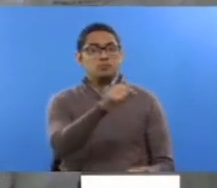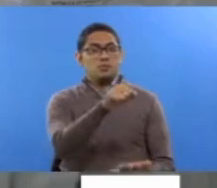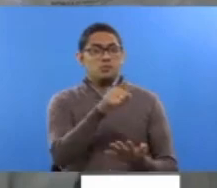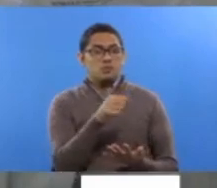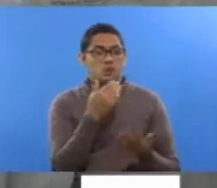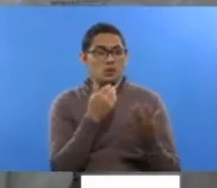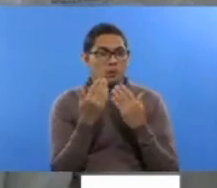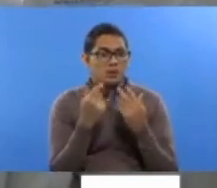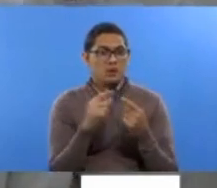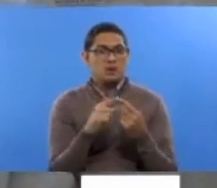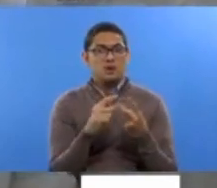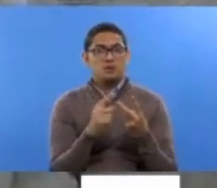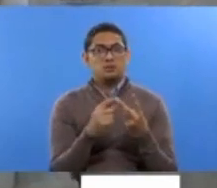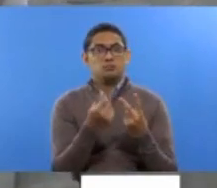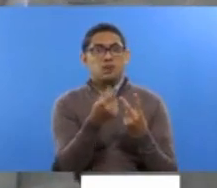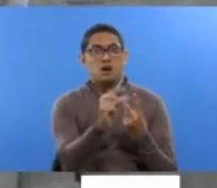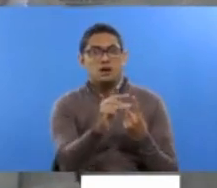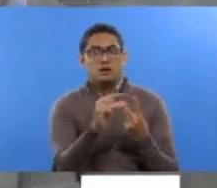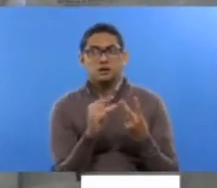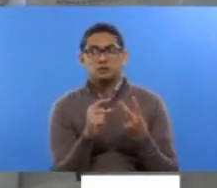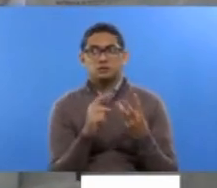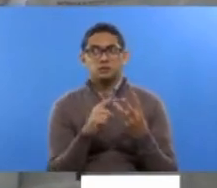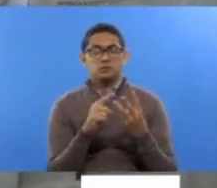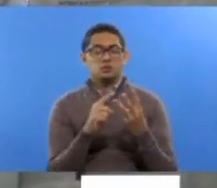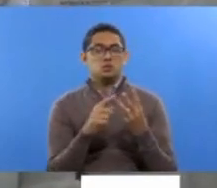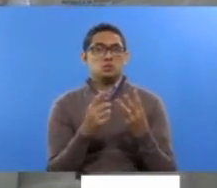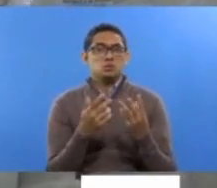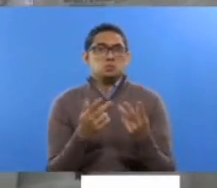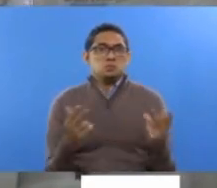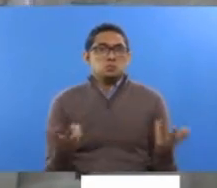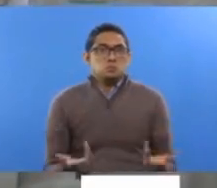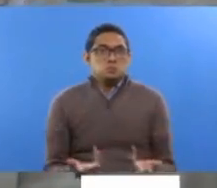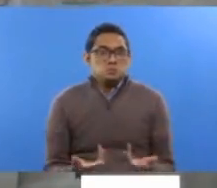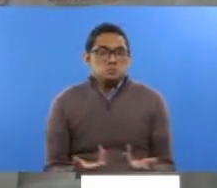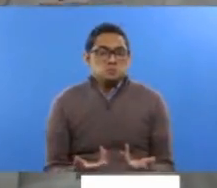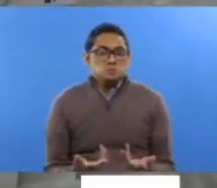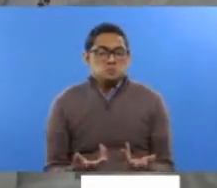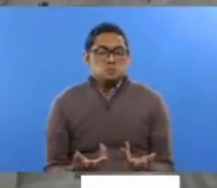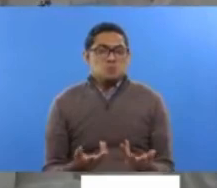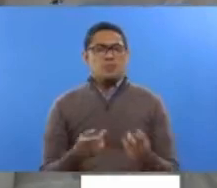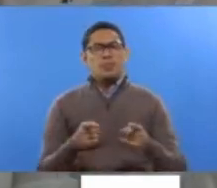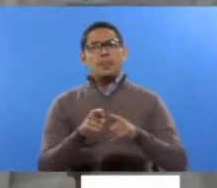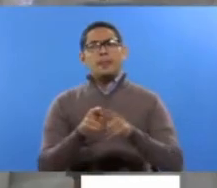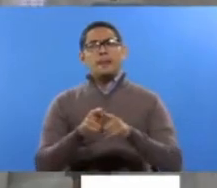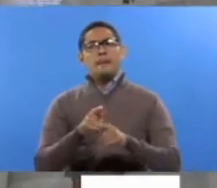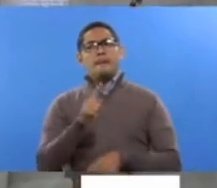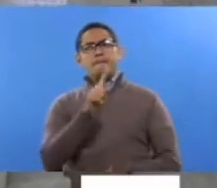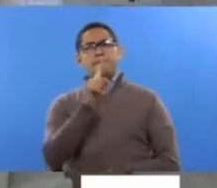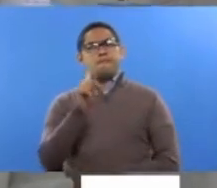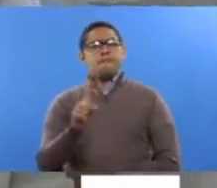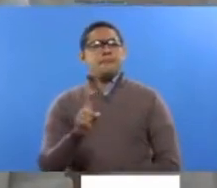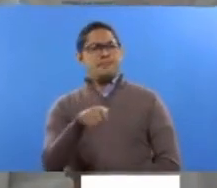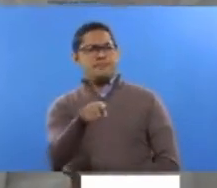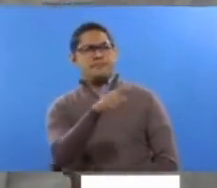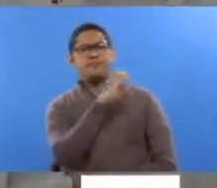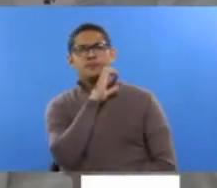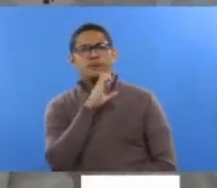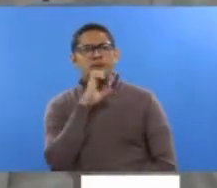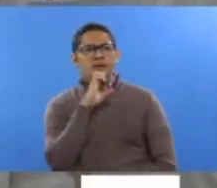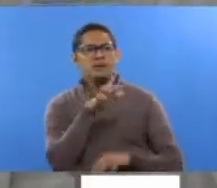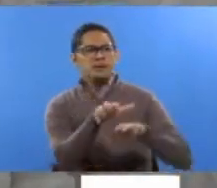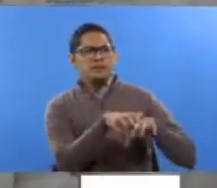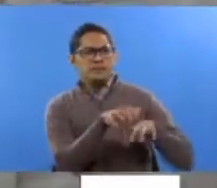Solidario. ¿Qué respuesta tiene usted para esta población? Y con respecto a los productores, estamos implementando nuevos